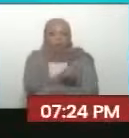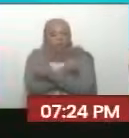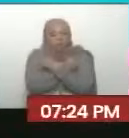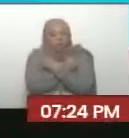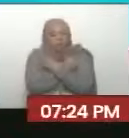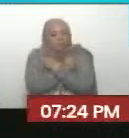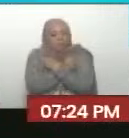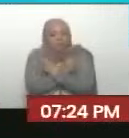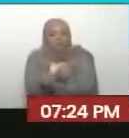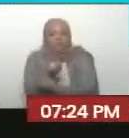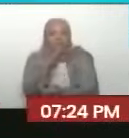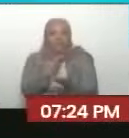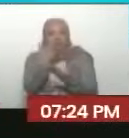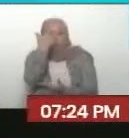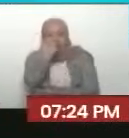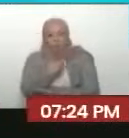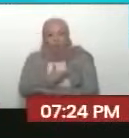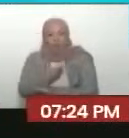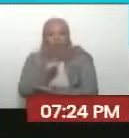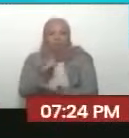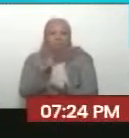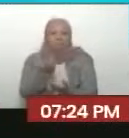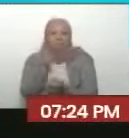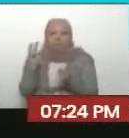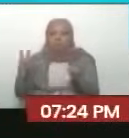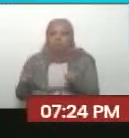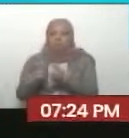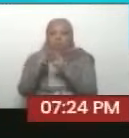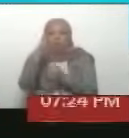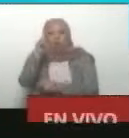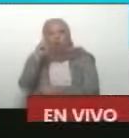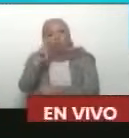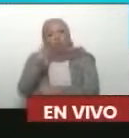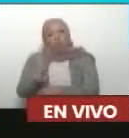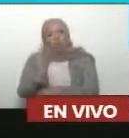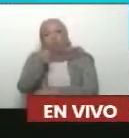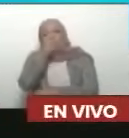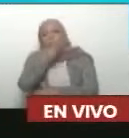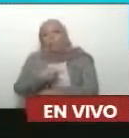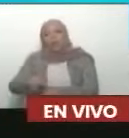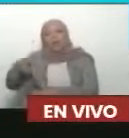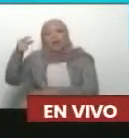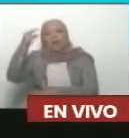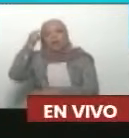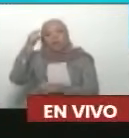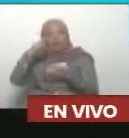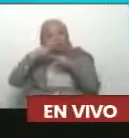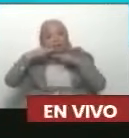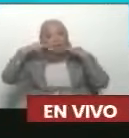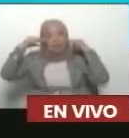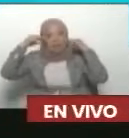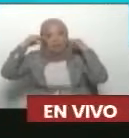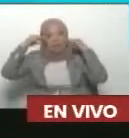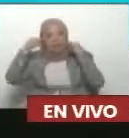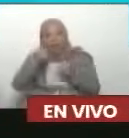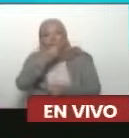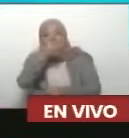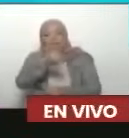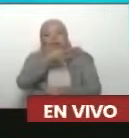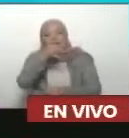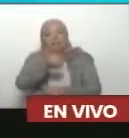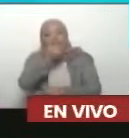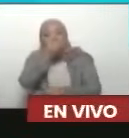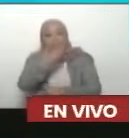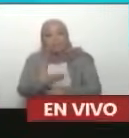de nuestra forma de ser, que nos vemos todos los días y nos decimos buenos días con una sonrisa, buenas tardes con una sonrisa,